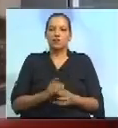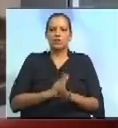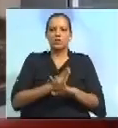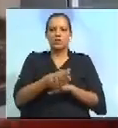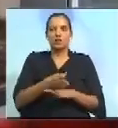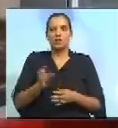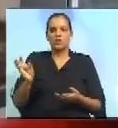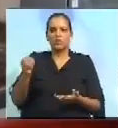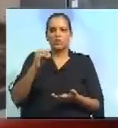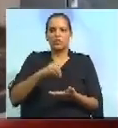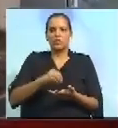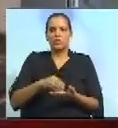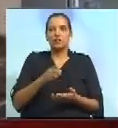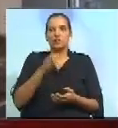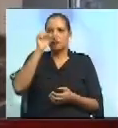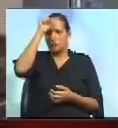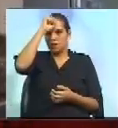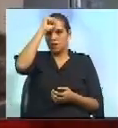luego se le agrega la carne.